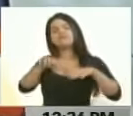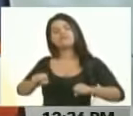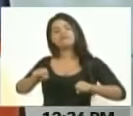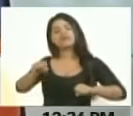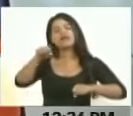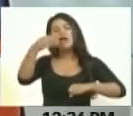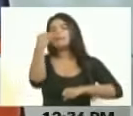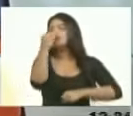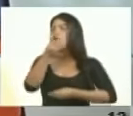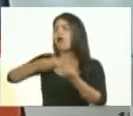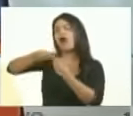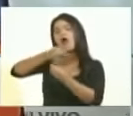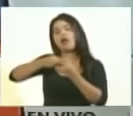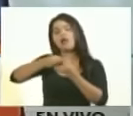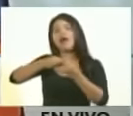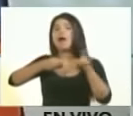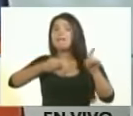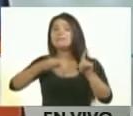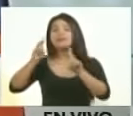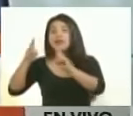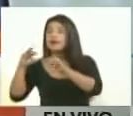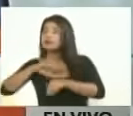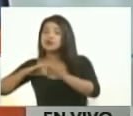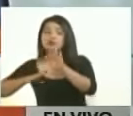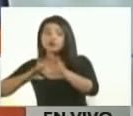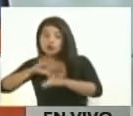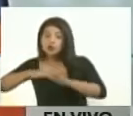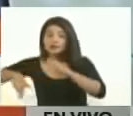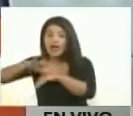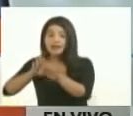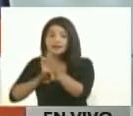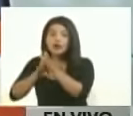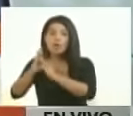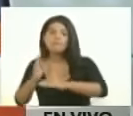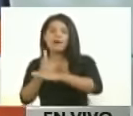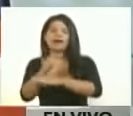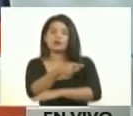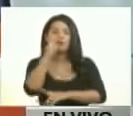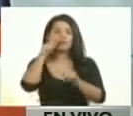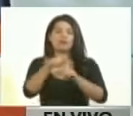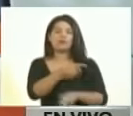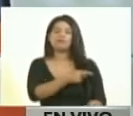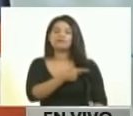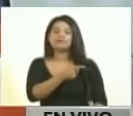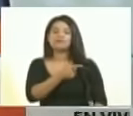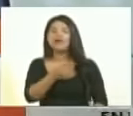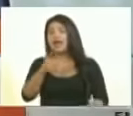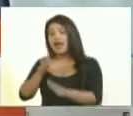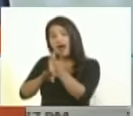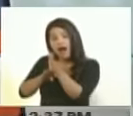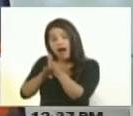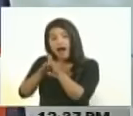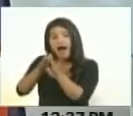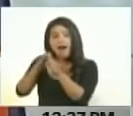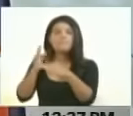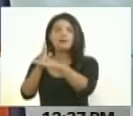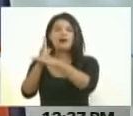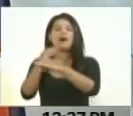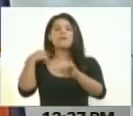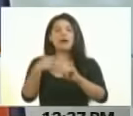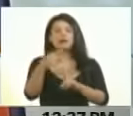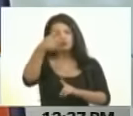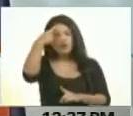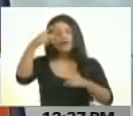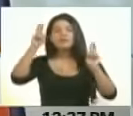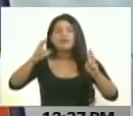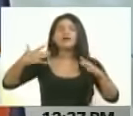los importantes avances socioeconómicos de nuestro pueblo. Y no solamente los avances socioeconómicos, nuestro modelo irreversible en materia